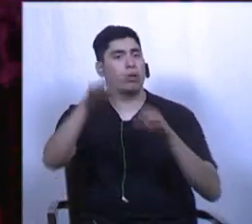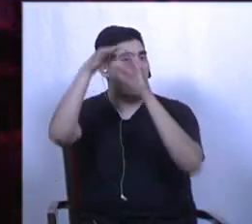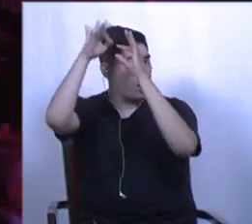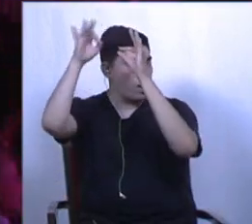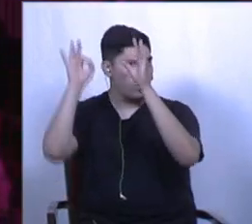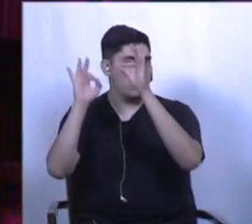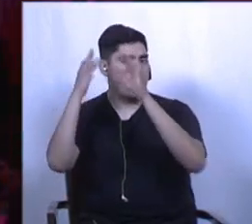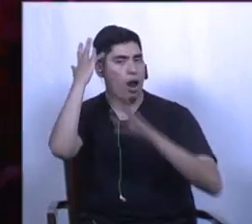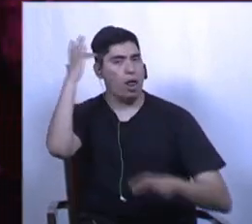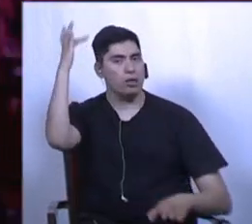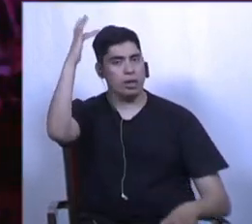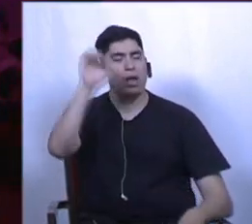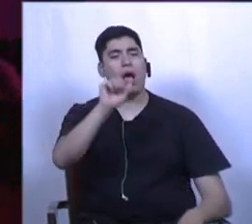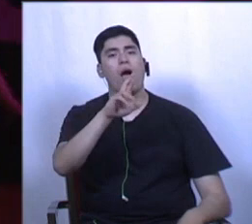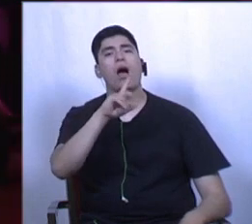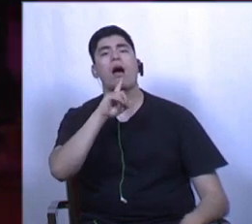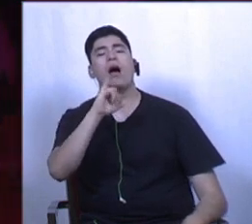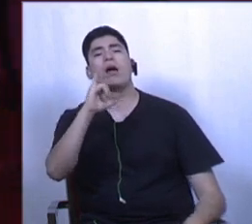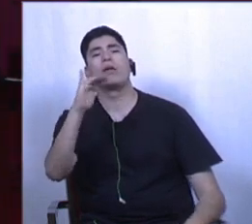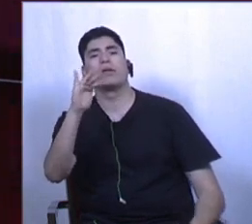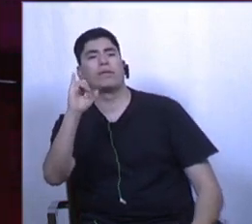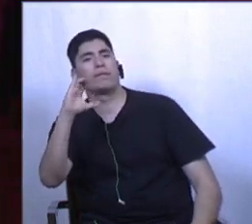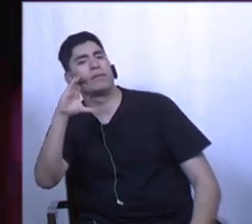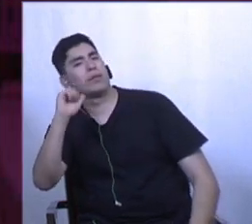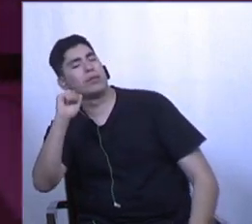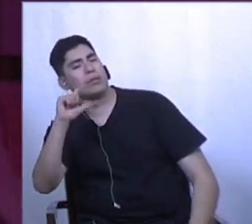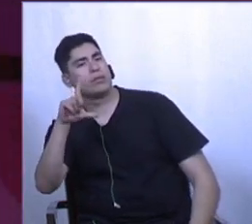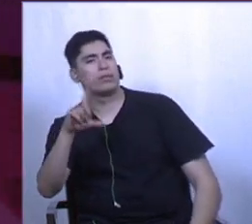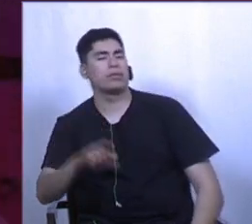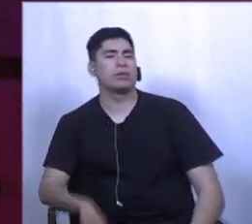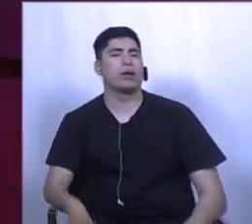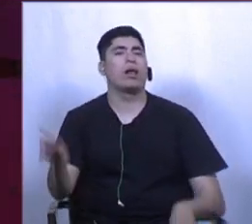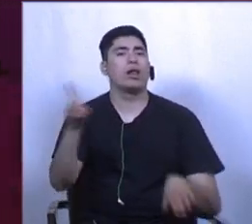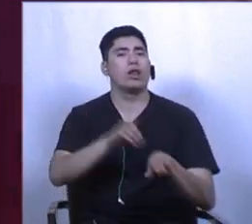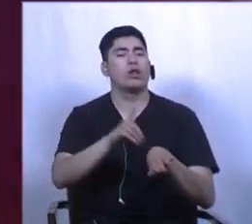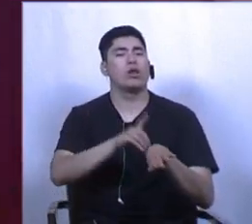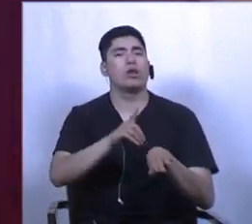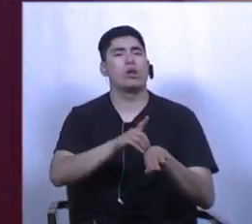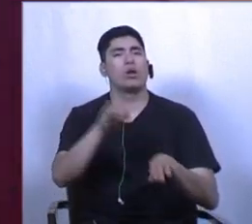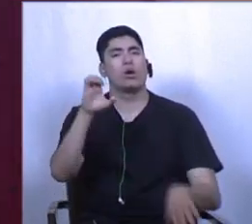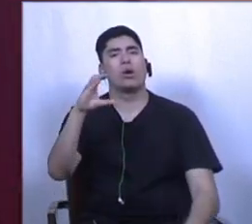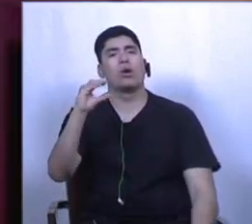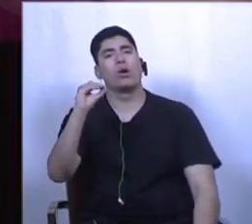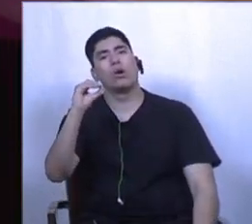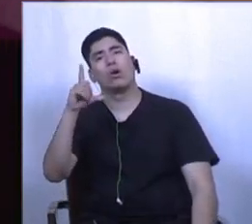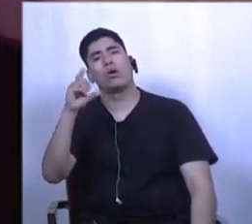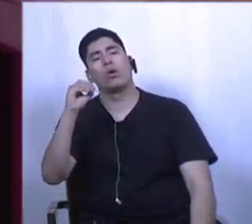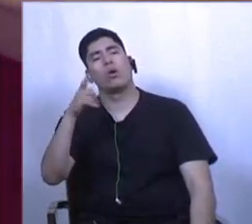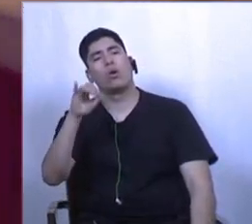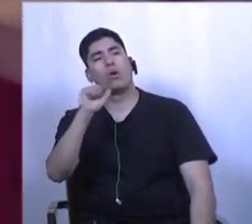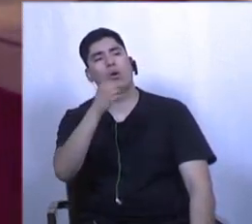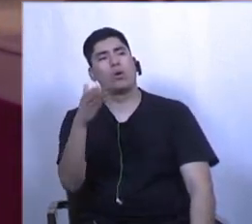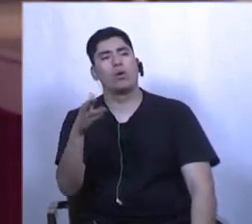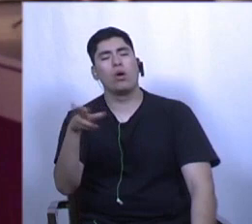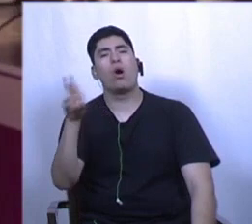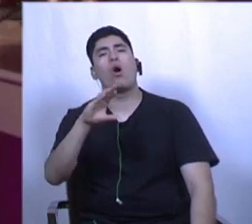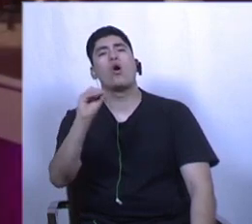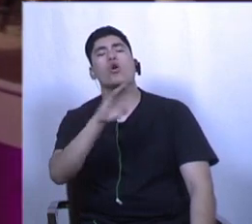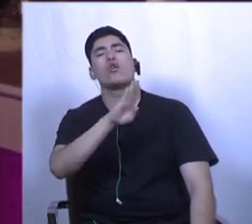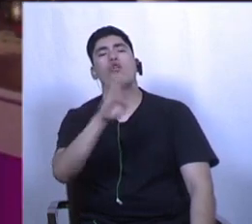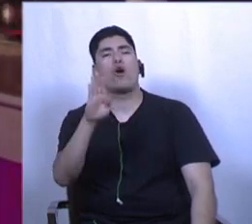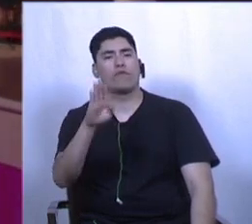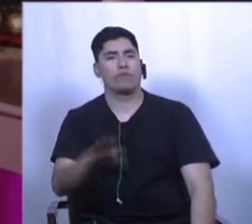y a la inteligencia artificial. Invitamos a subir al escenario al doctor en Ecología y Biología de la Evolución, Rob Knight,